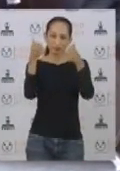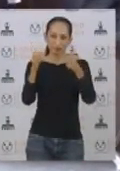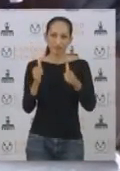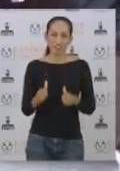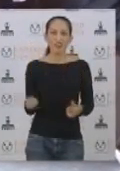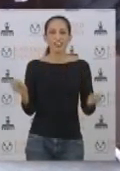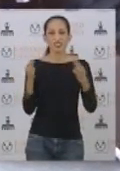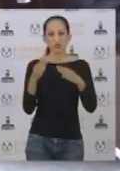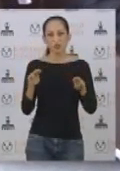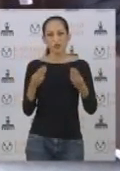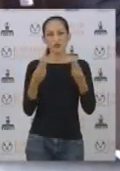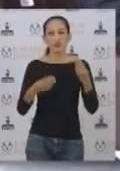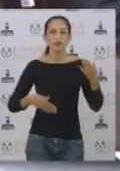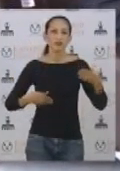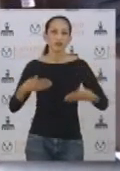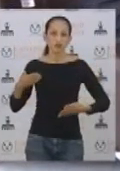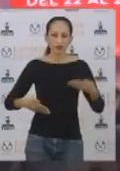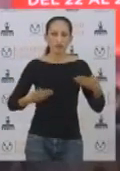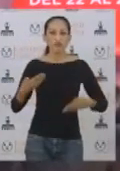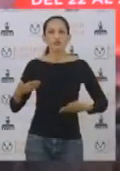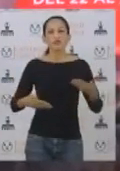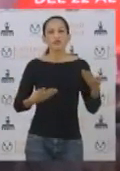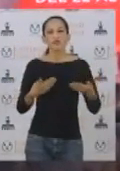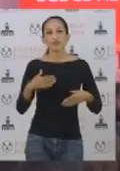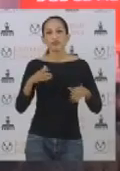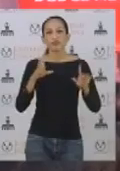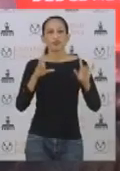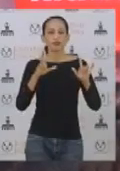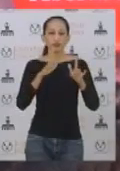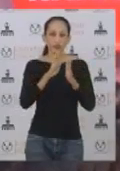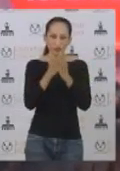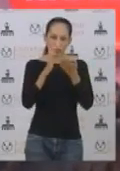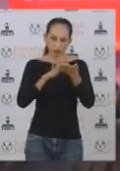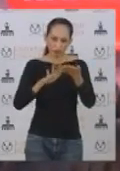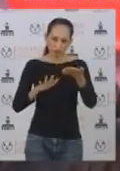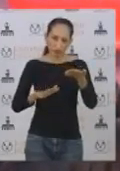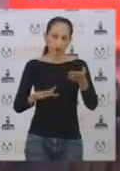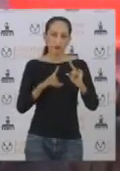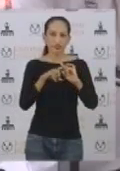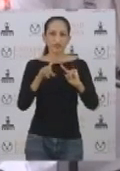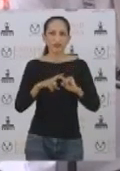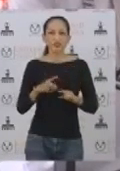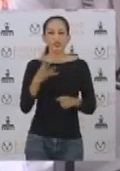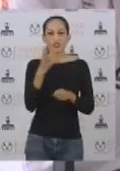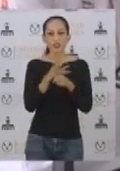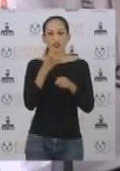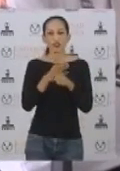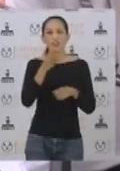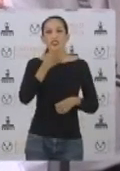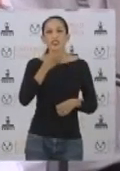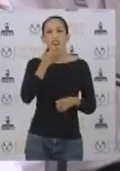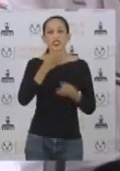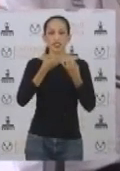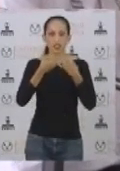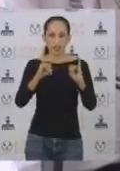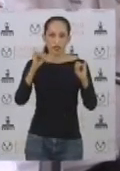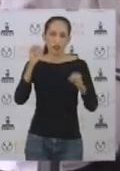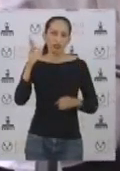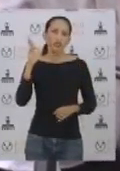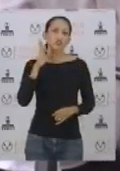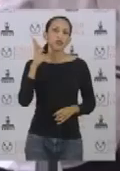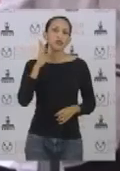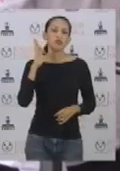arte, música, teatro y literatura en el cuarto Festival Cultural Universitario. Inaugurado por el rector Enrique Tiene Pérez